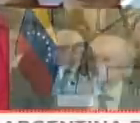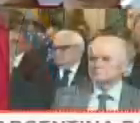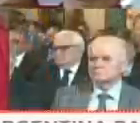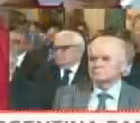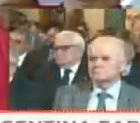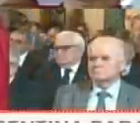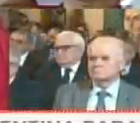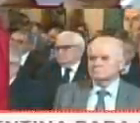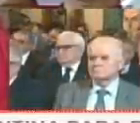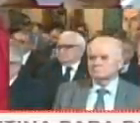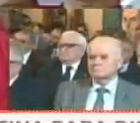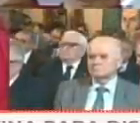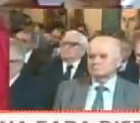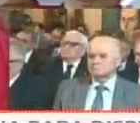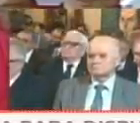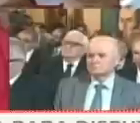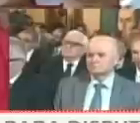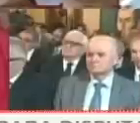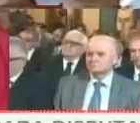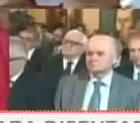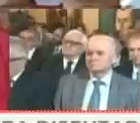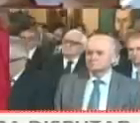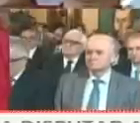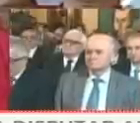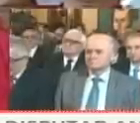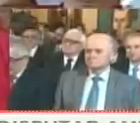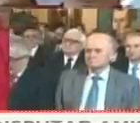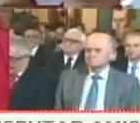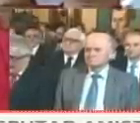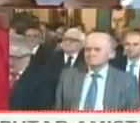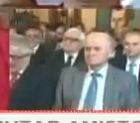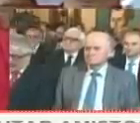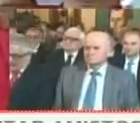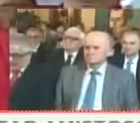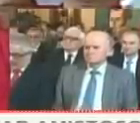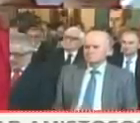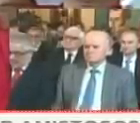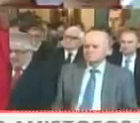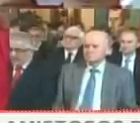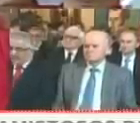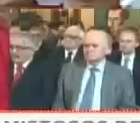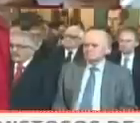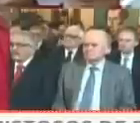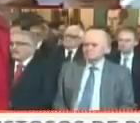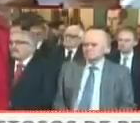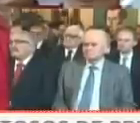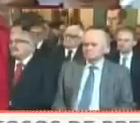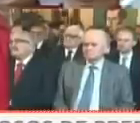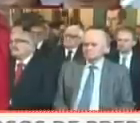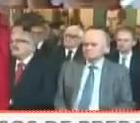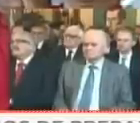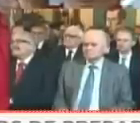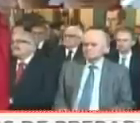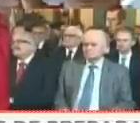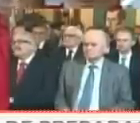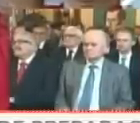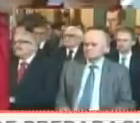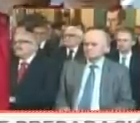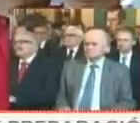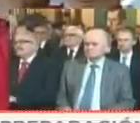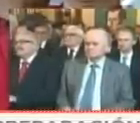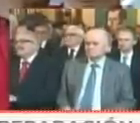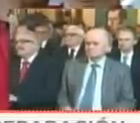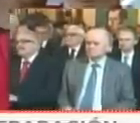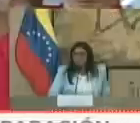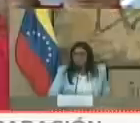día arranca el día miércoles 10 y 20, arranca el